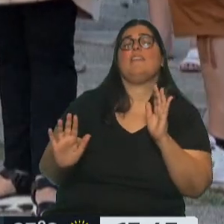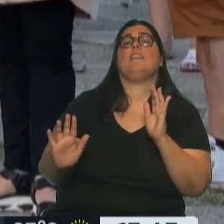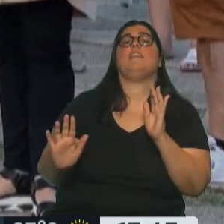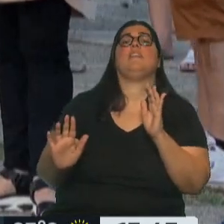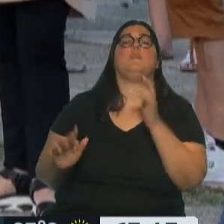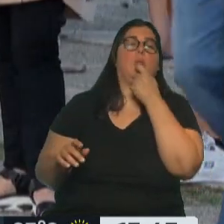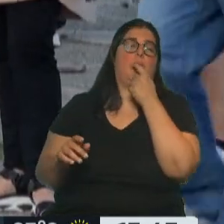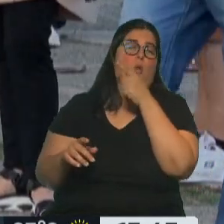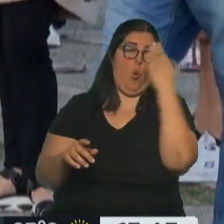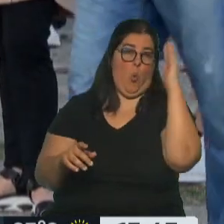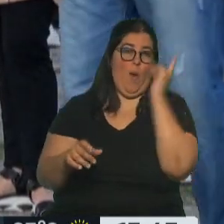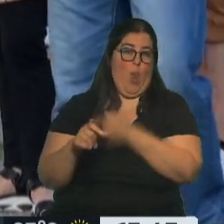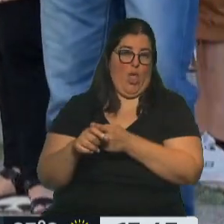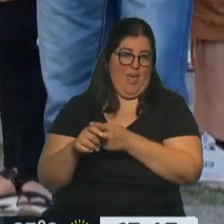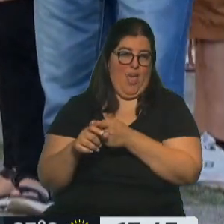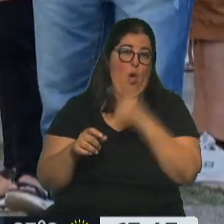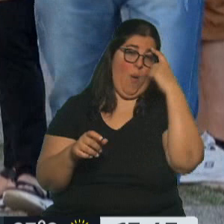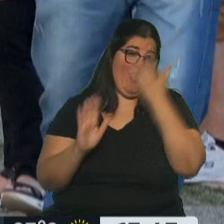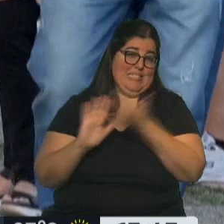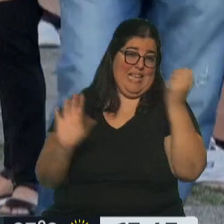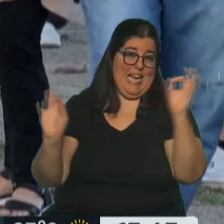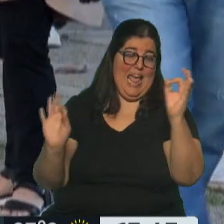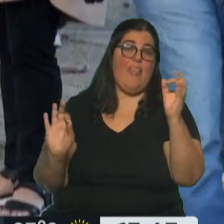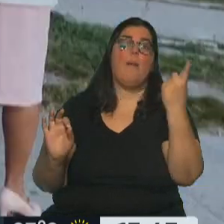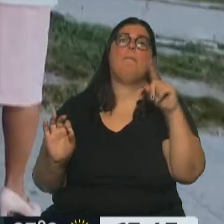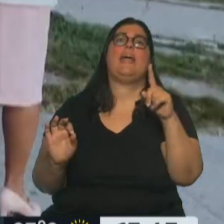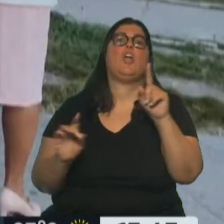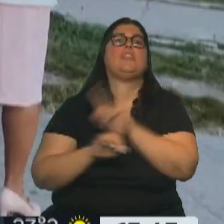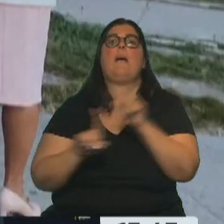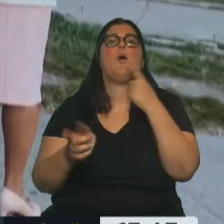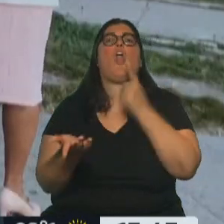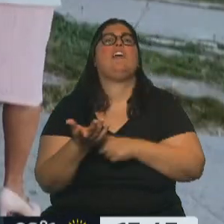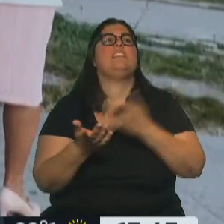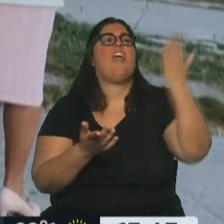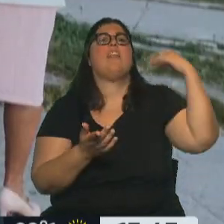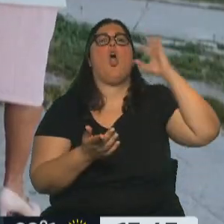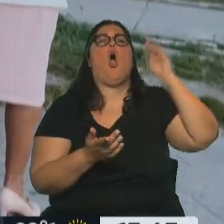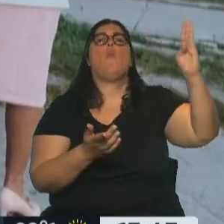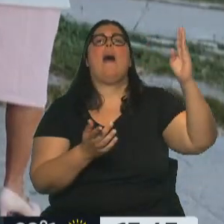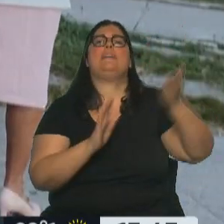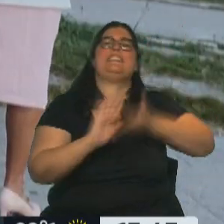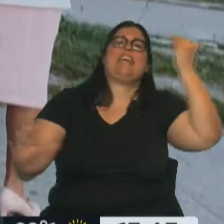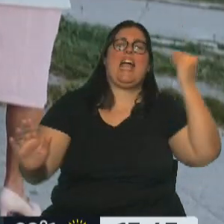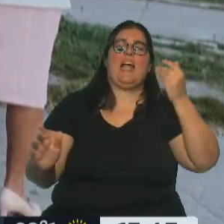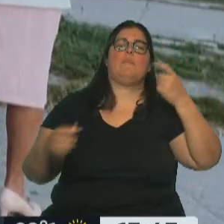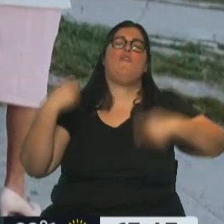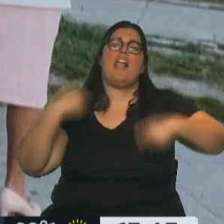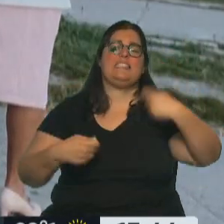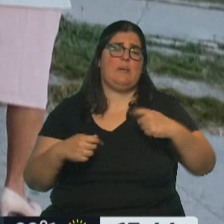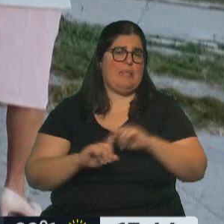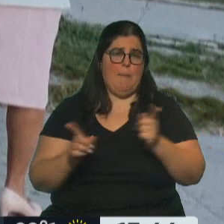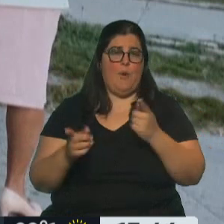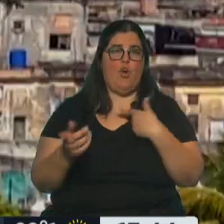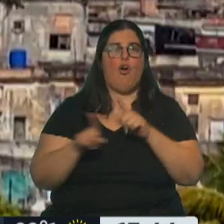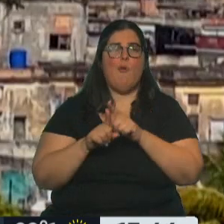cubano, pero tampoco retoma la política de Obama, ¿no? De, por ejemplo, suavizar